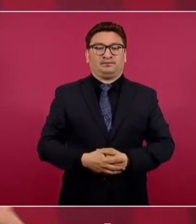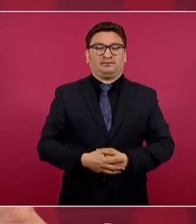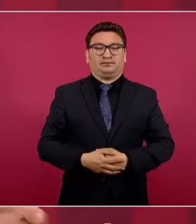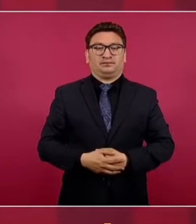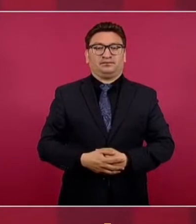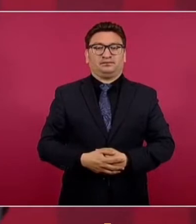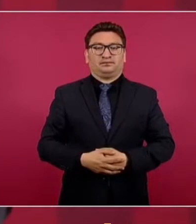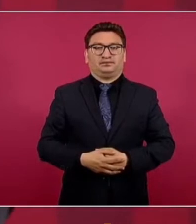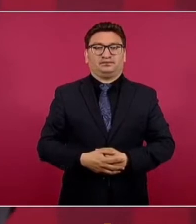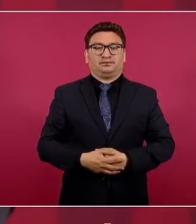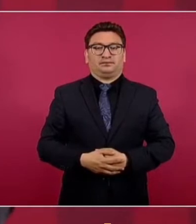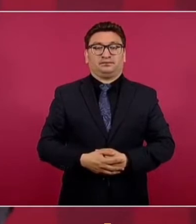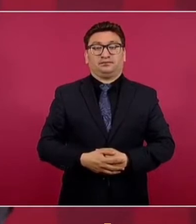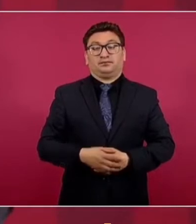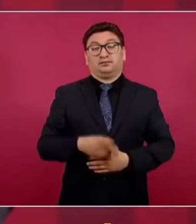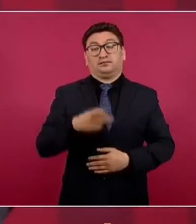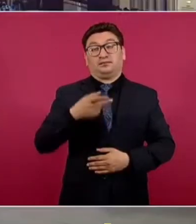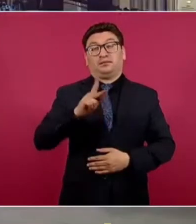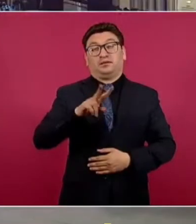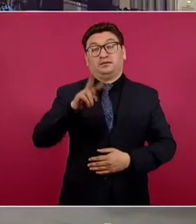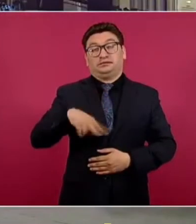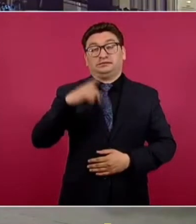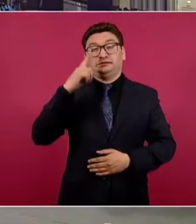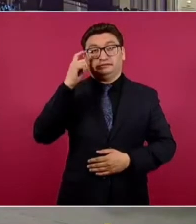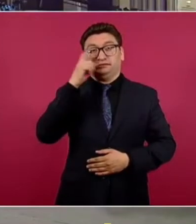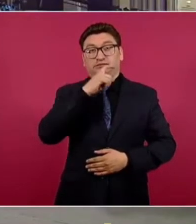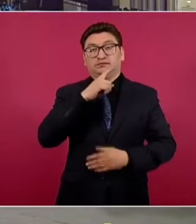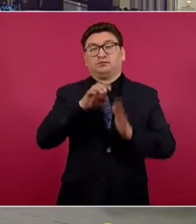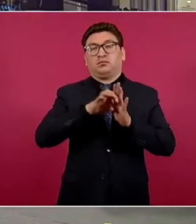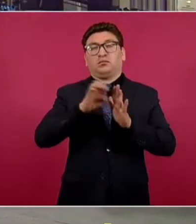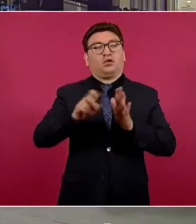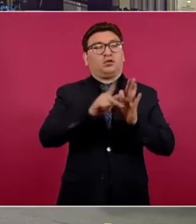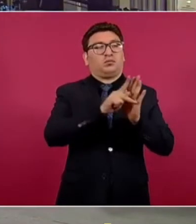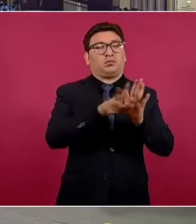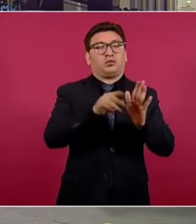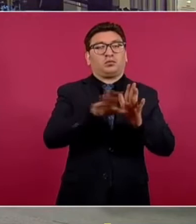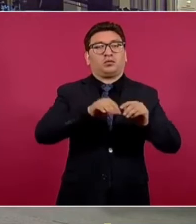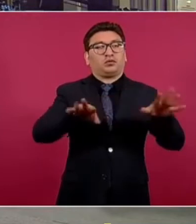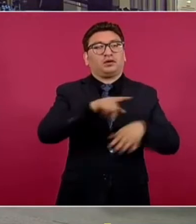Pero es mucho pedir que si la prensa